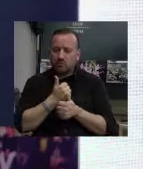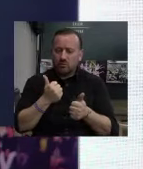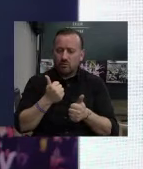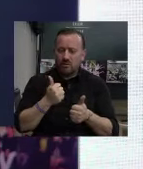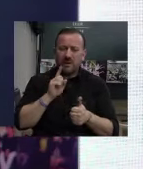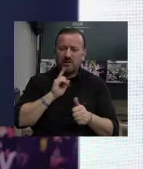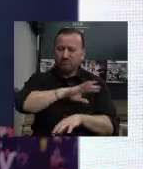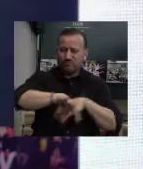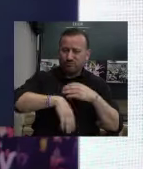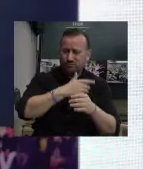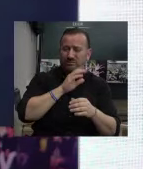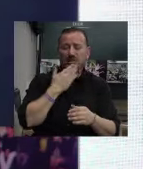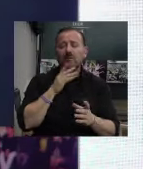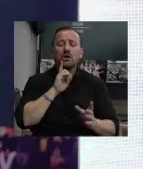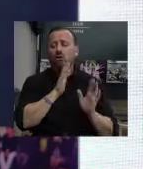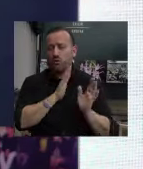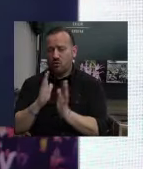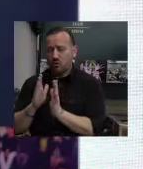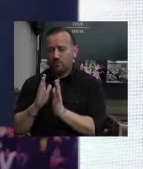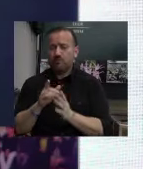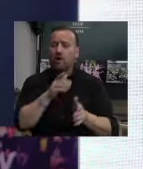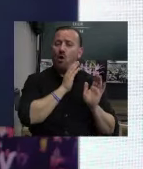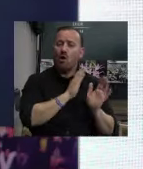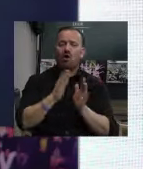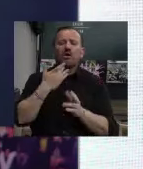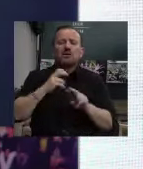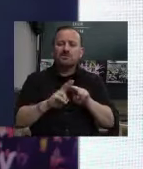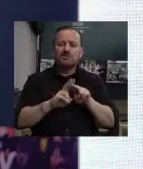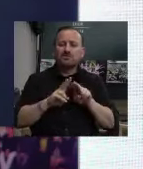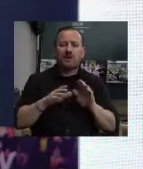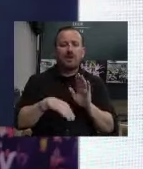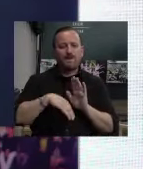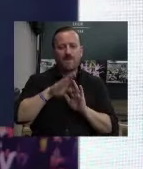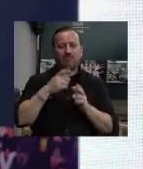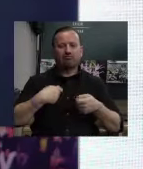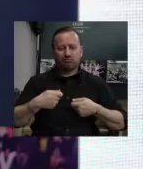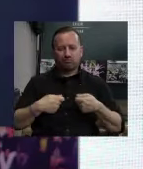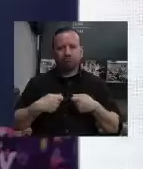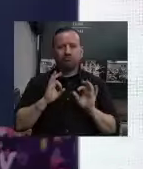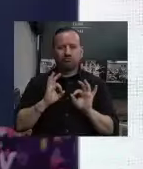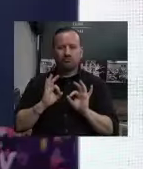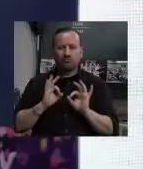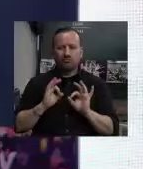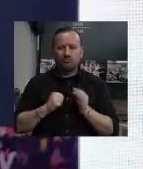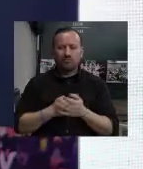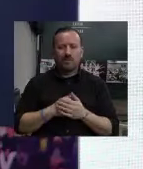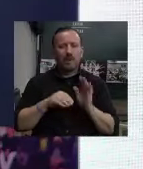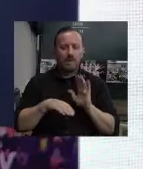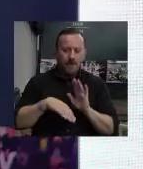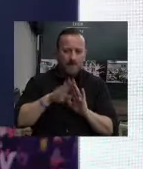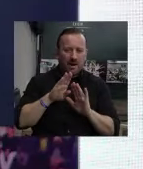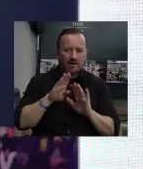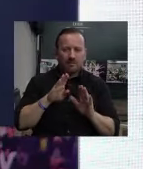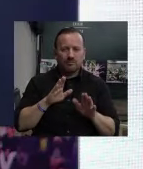desorden y hay orden el orden que genera mayor comercio mayor